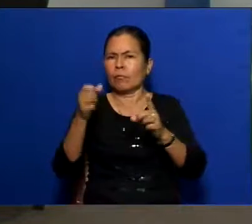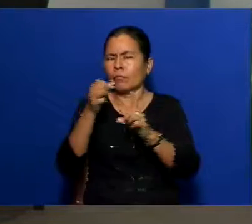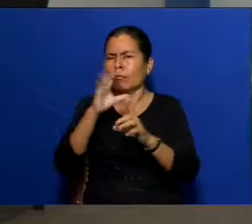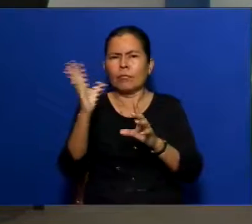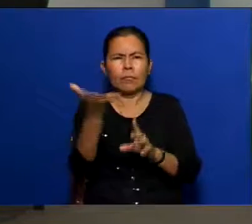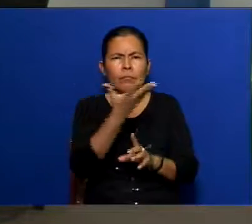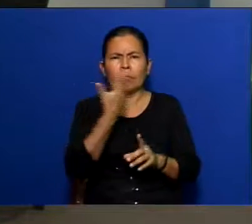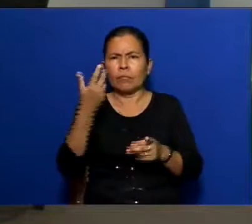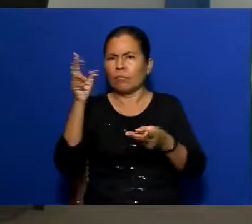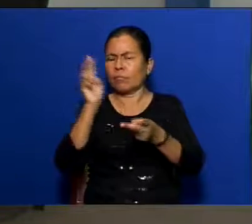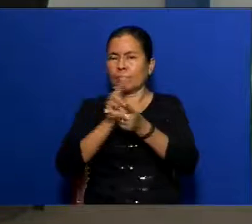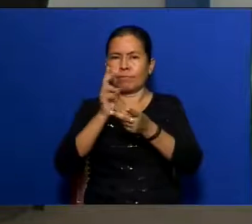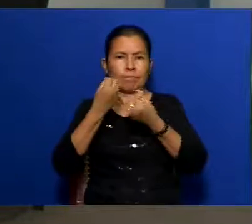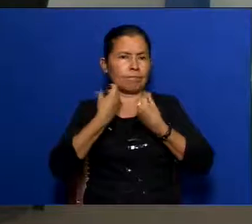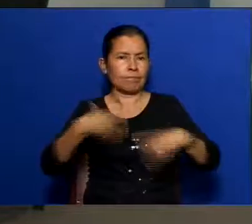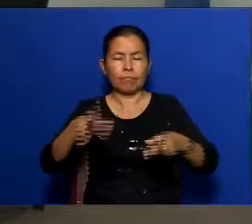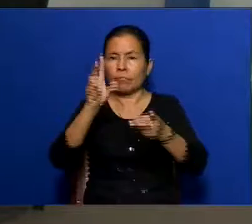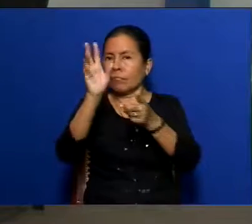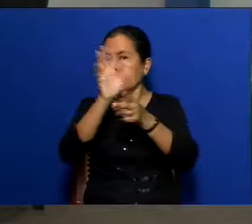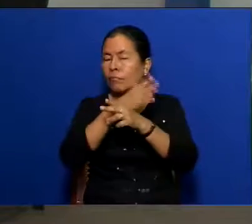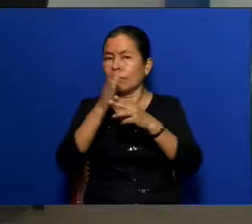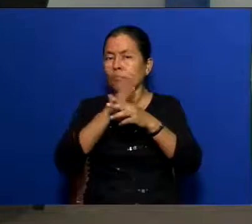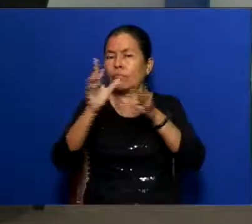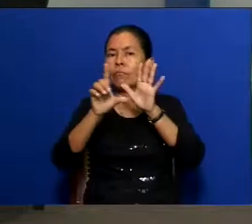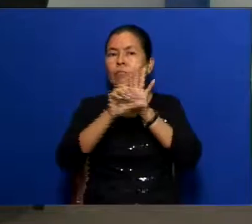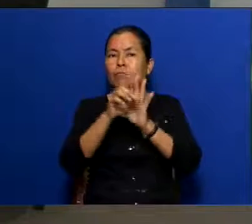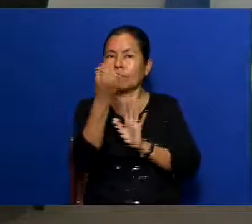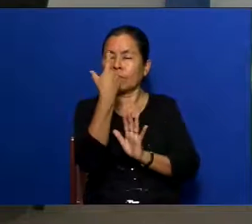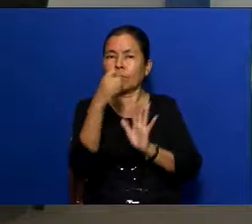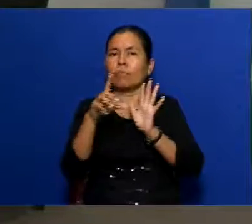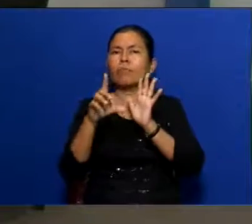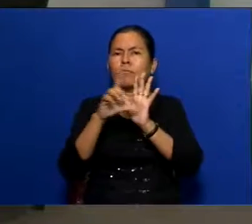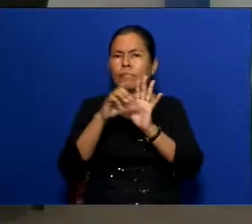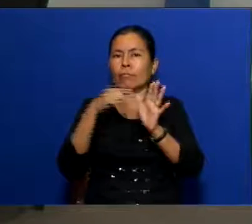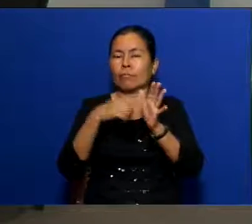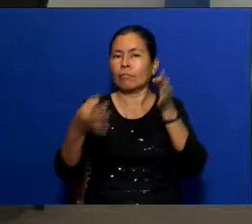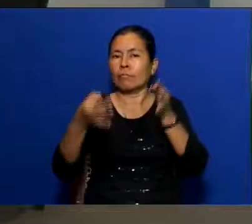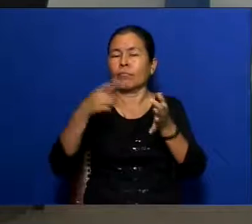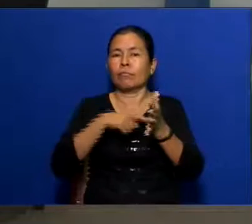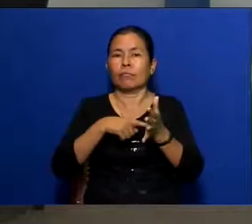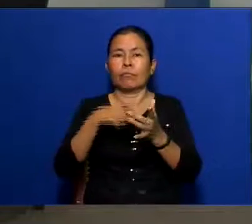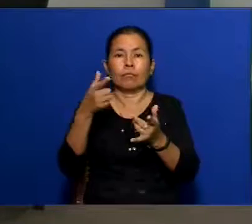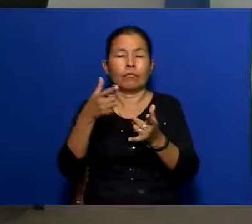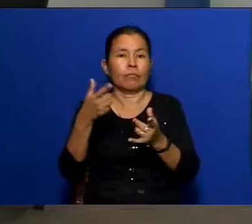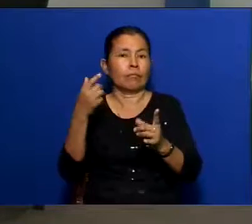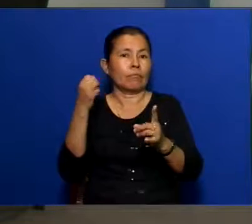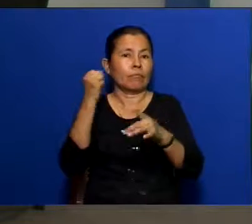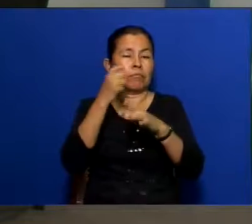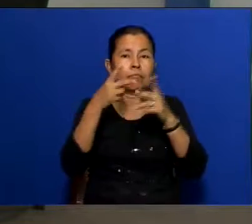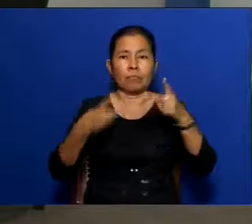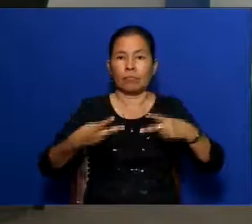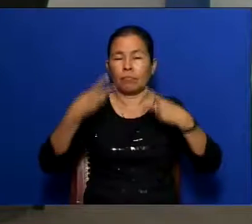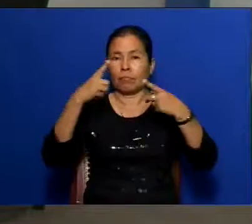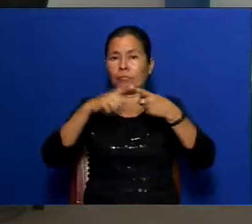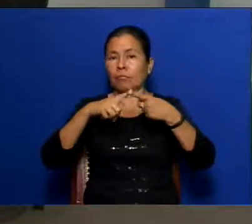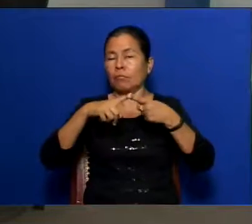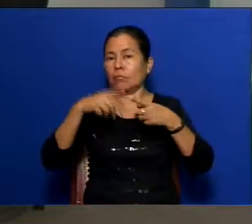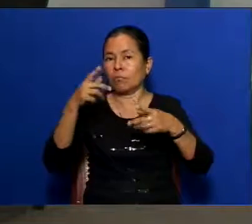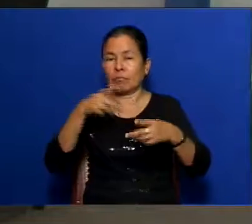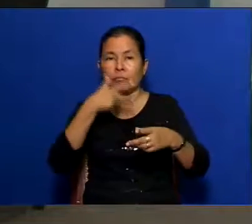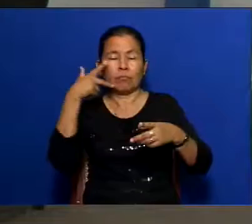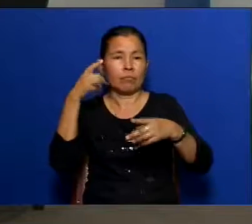los delitos sexuales y también los delitos contra la vida. Entre ellos están los parricidios,